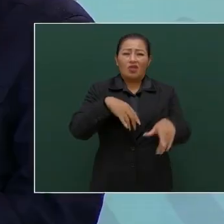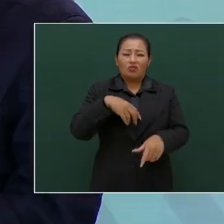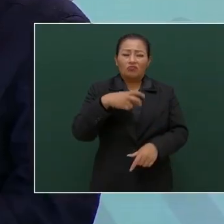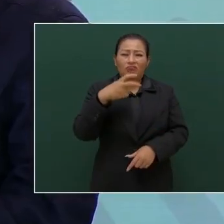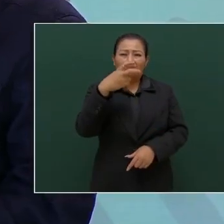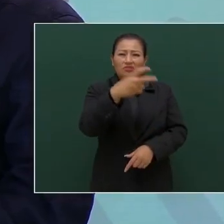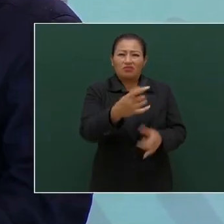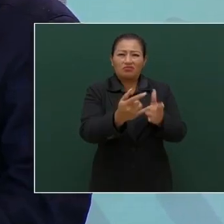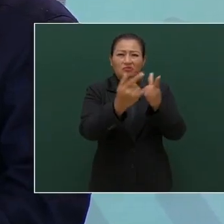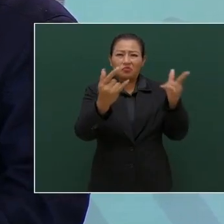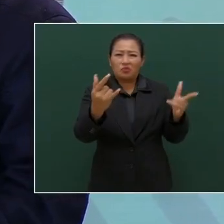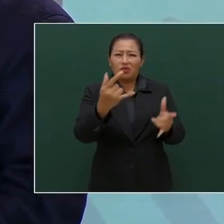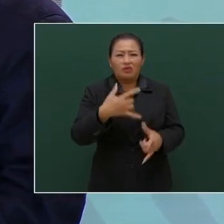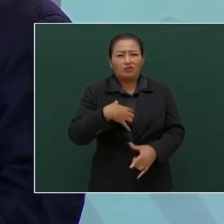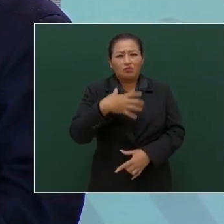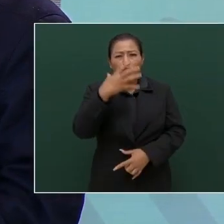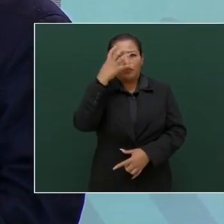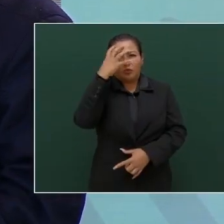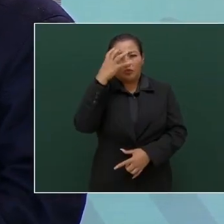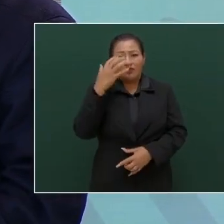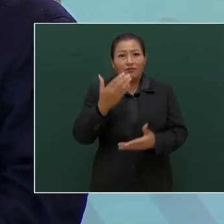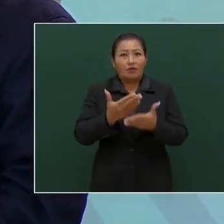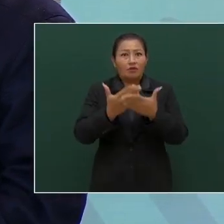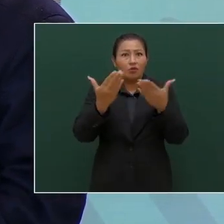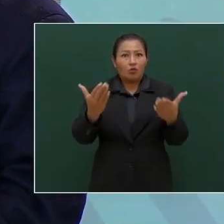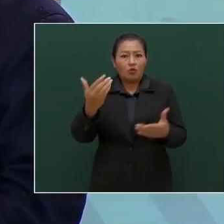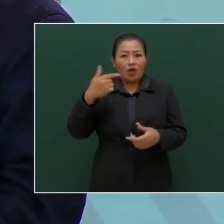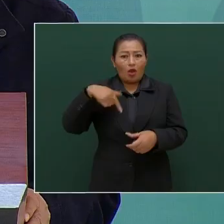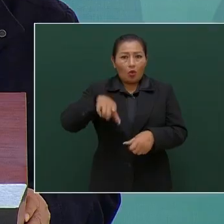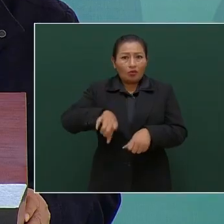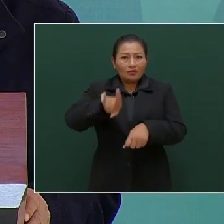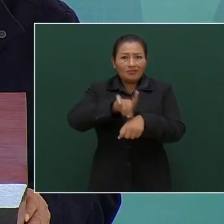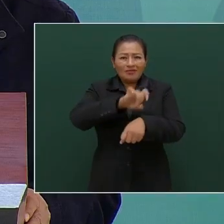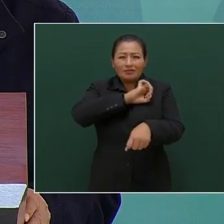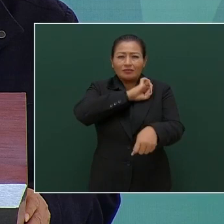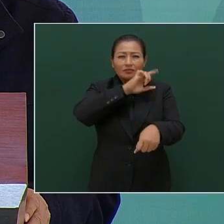eso estamos aquí con ellos,